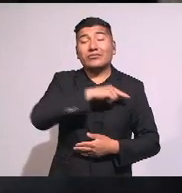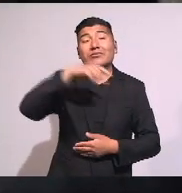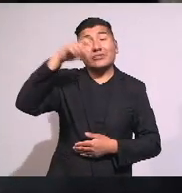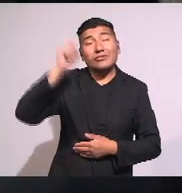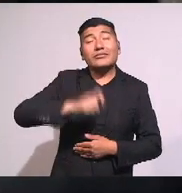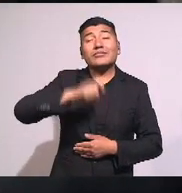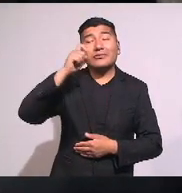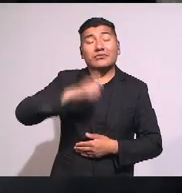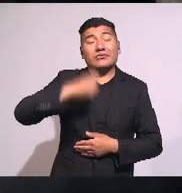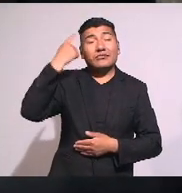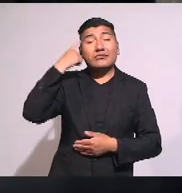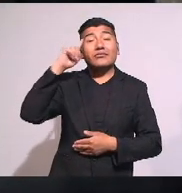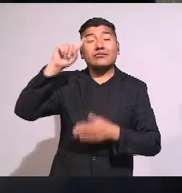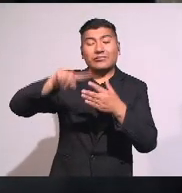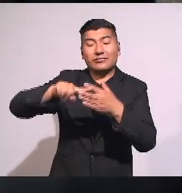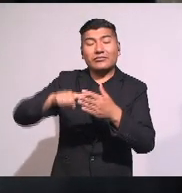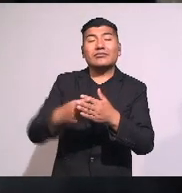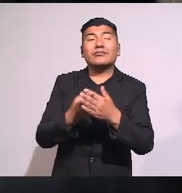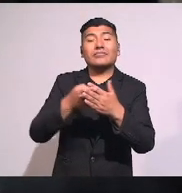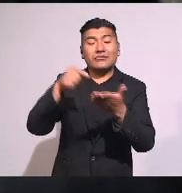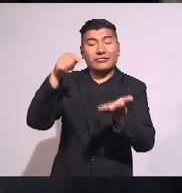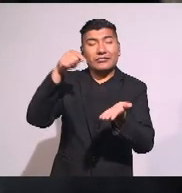necesitamos para empezar